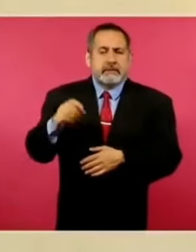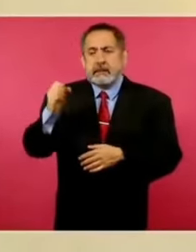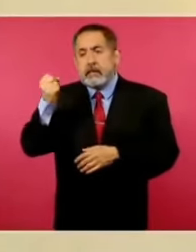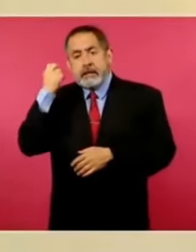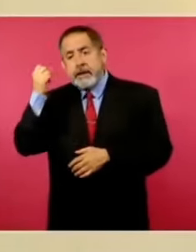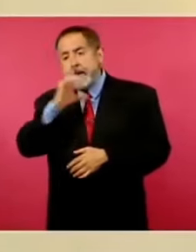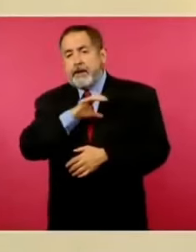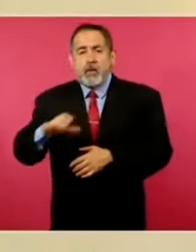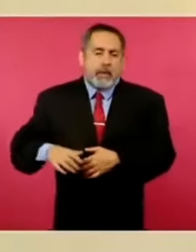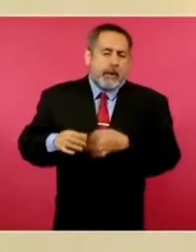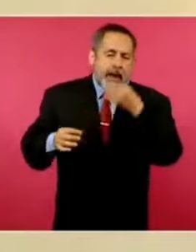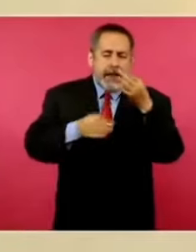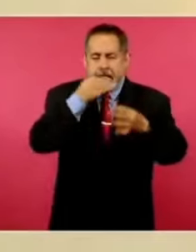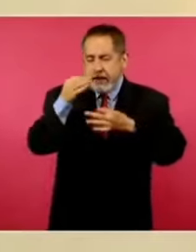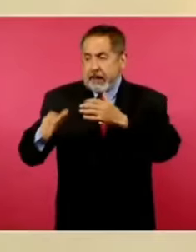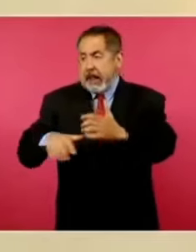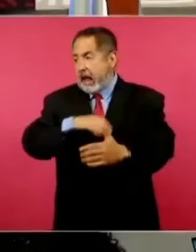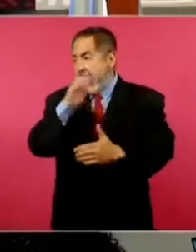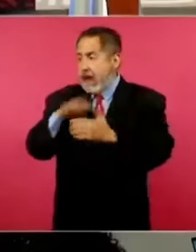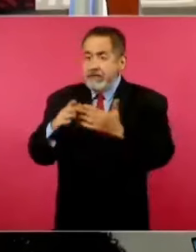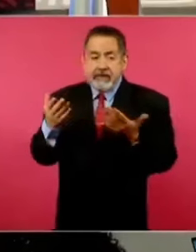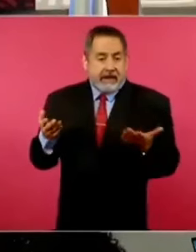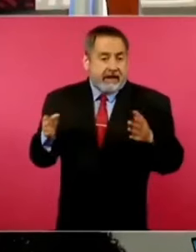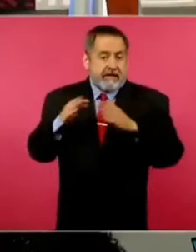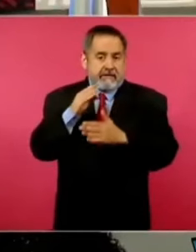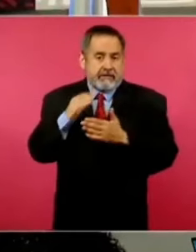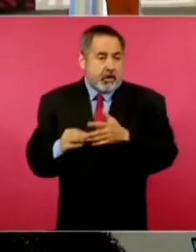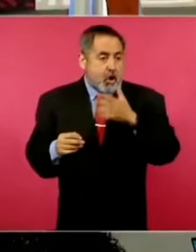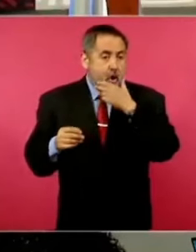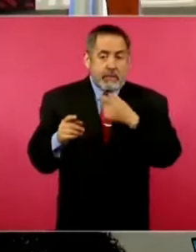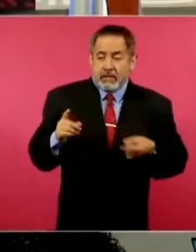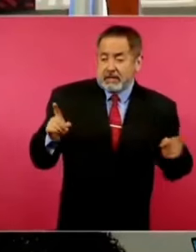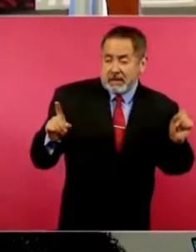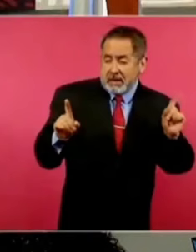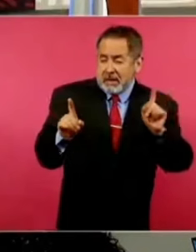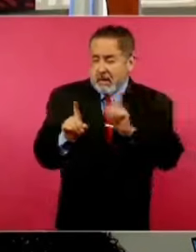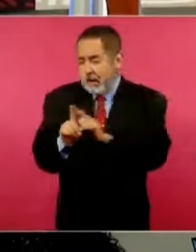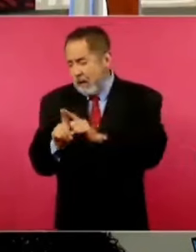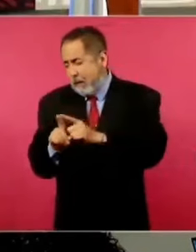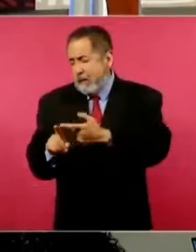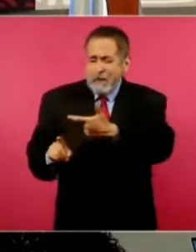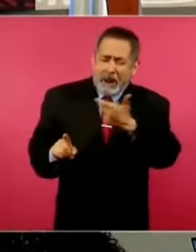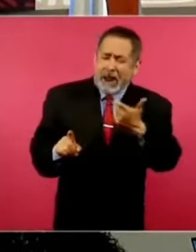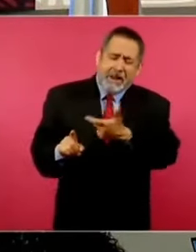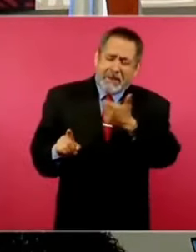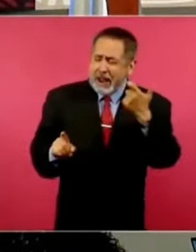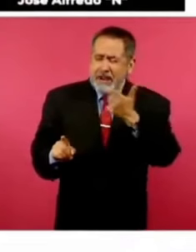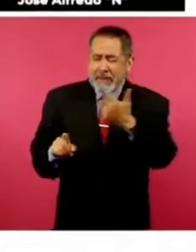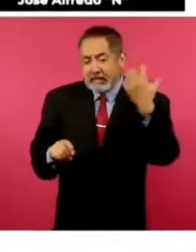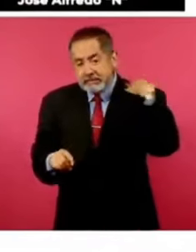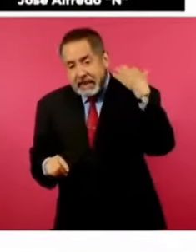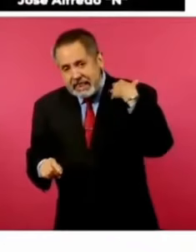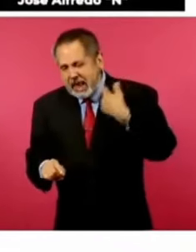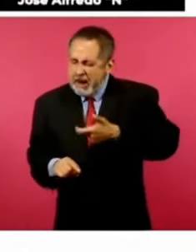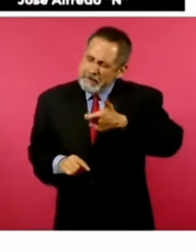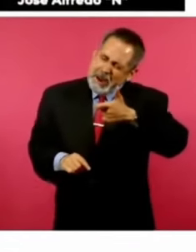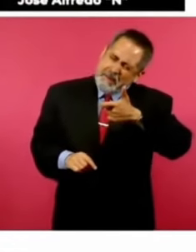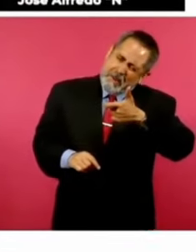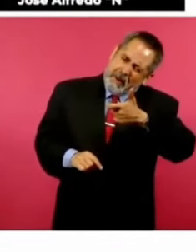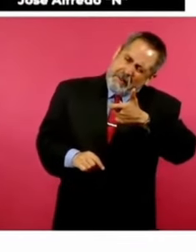su campaña política un hombre lo alcanzó y le disparó en repetidas ocasiones por la espalda provocándole la